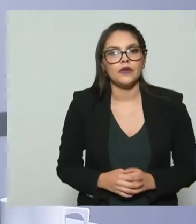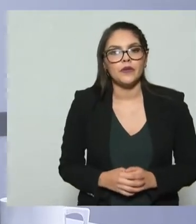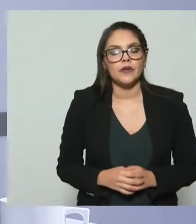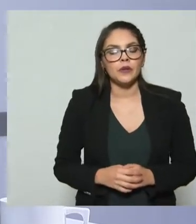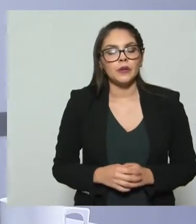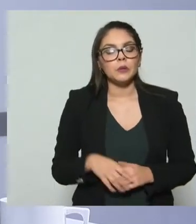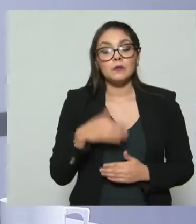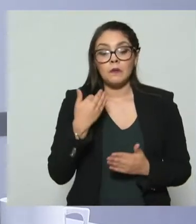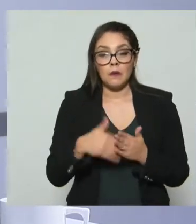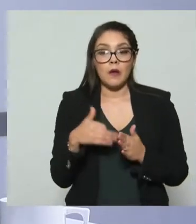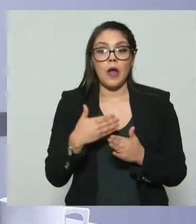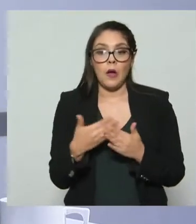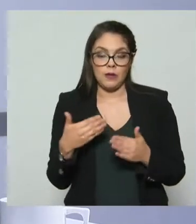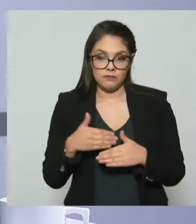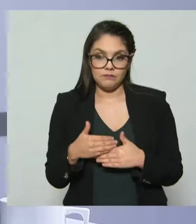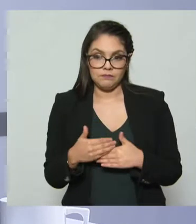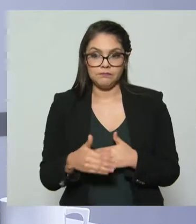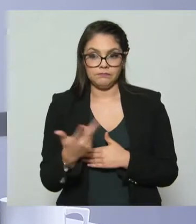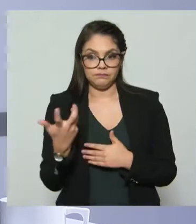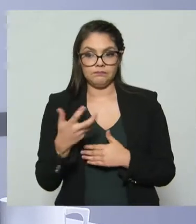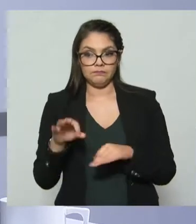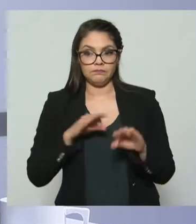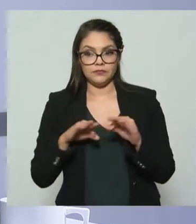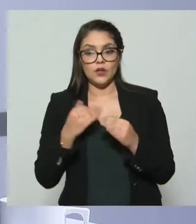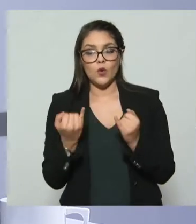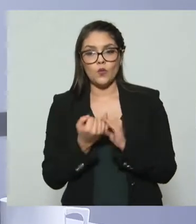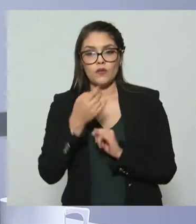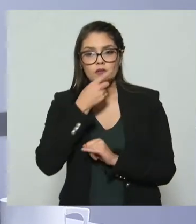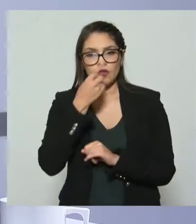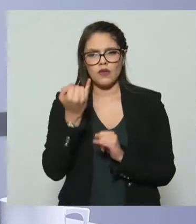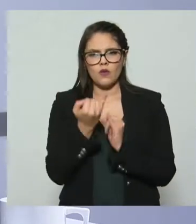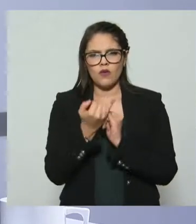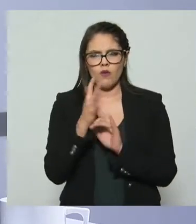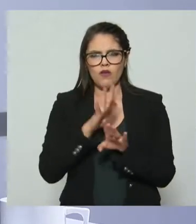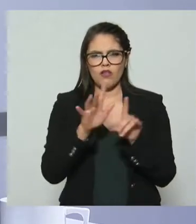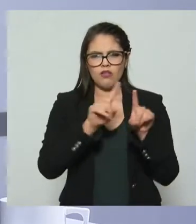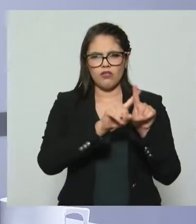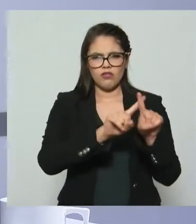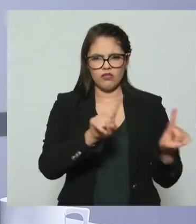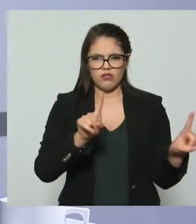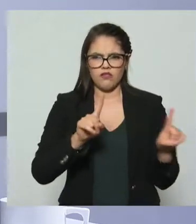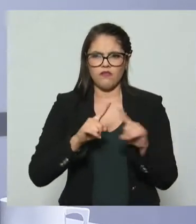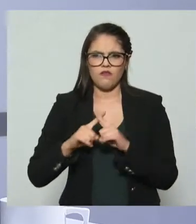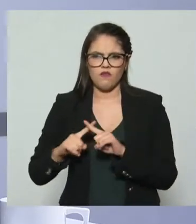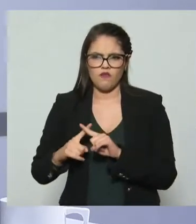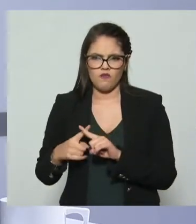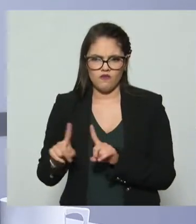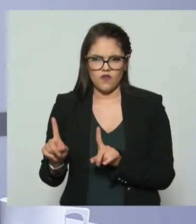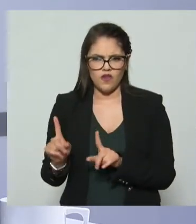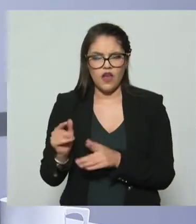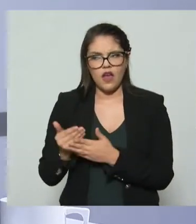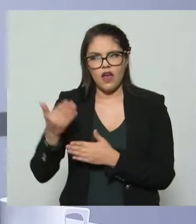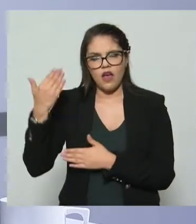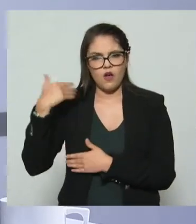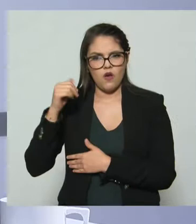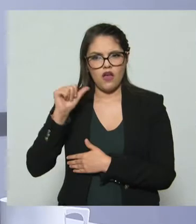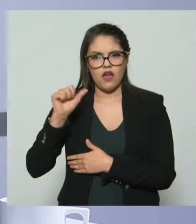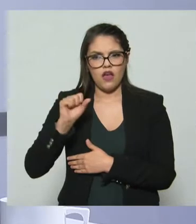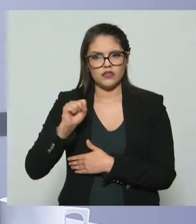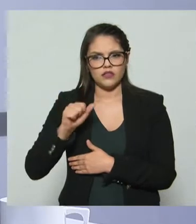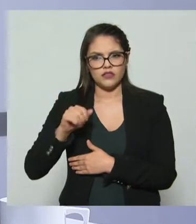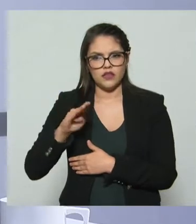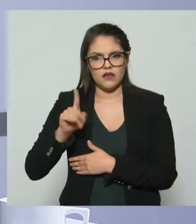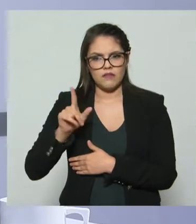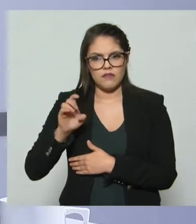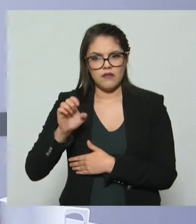cabo. Aprovecho también para comentarte que a diferencia de la otrora Asamblea Legislativa, nosotros